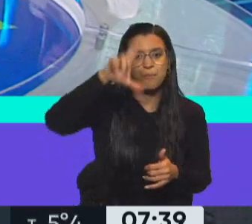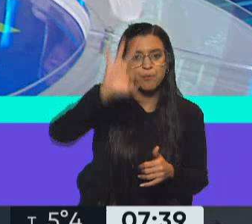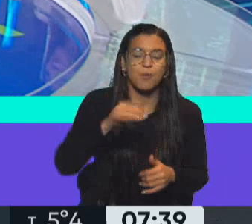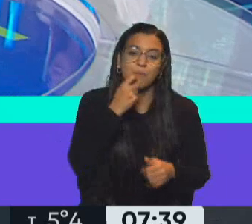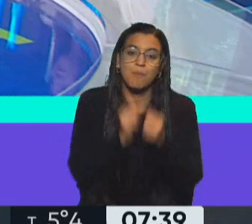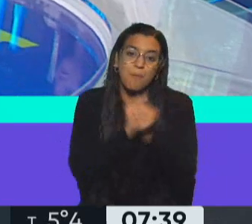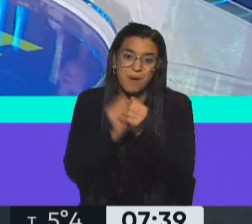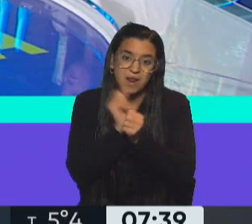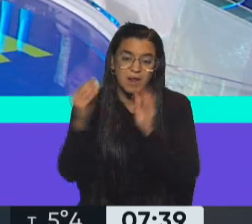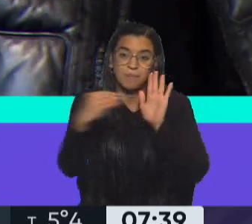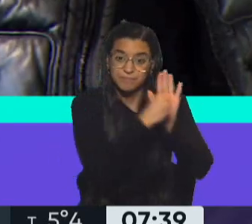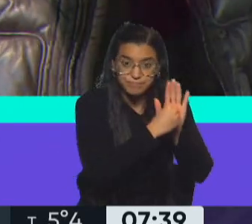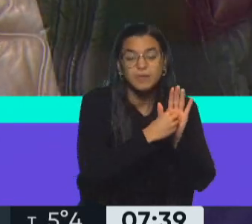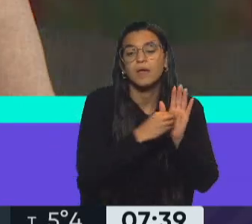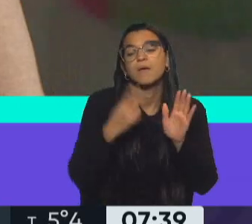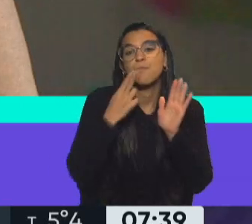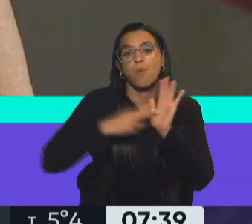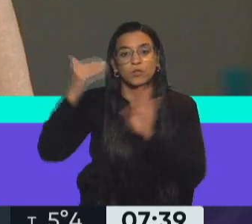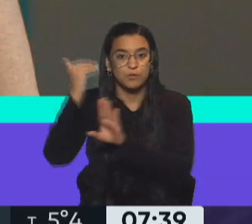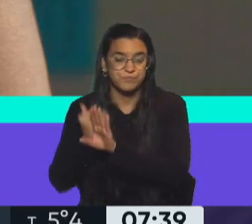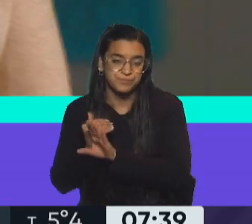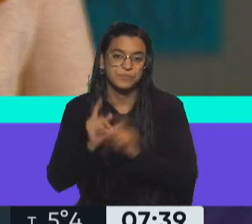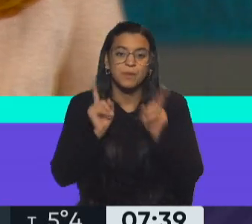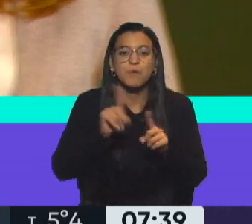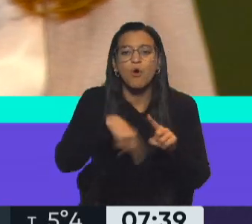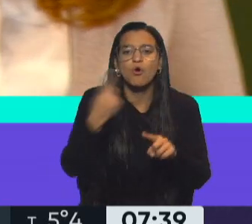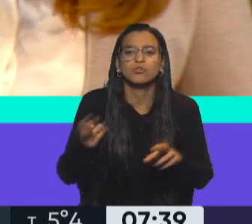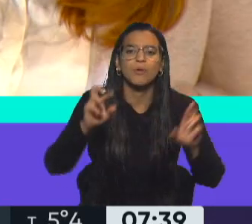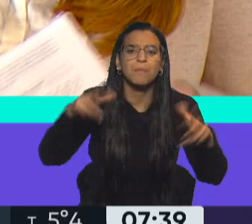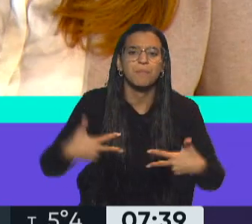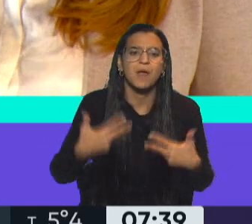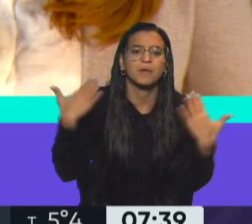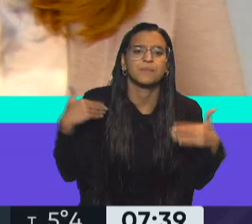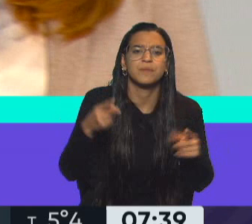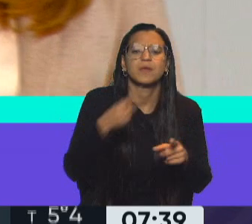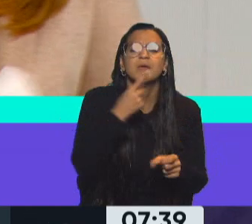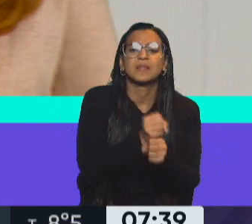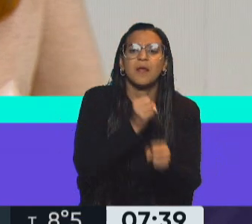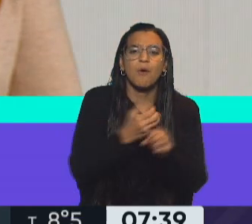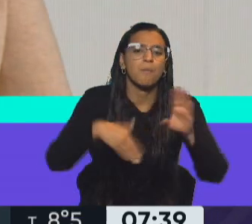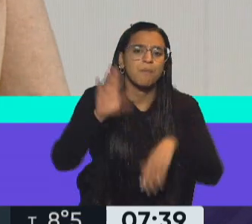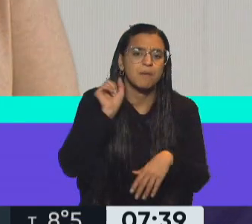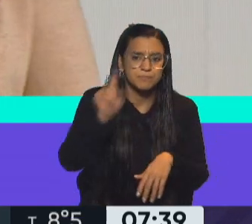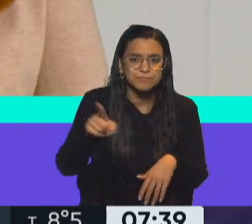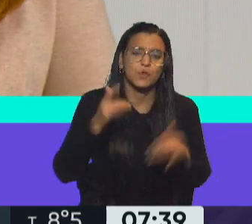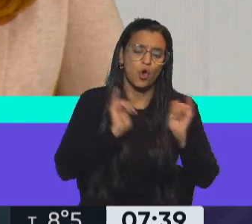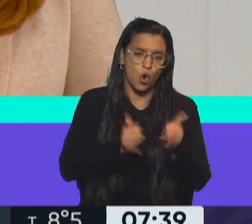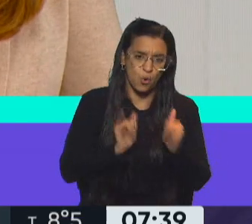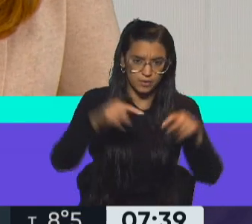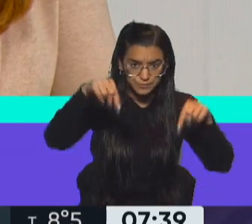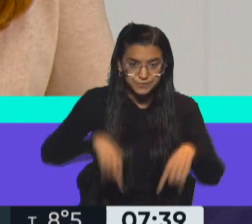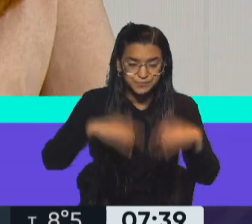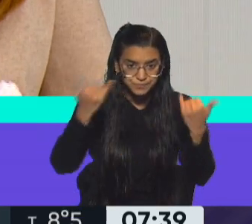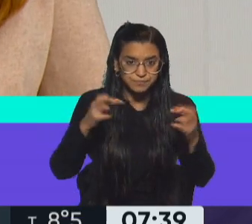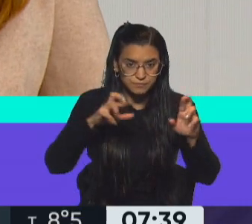empresa que adhiere. La otra política que plantea Vidal es la que se refiere a más trabajo para jóvenes. Actualmente hay un plan,